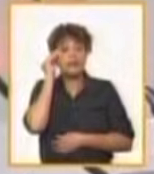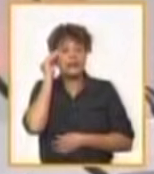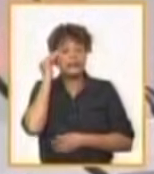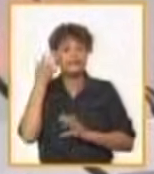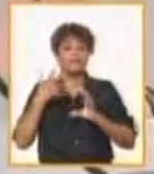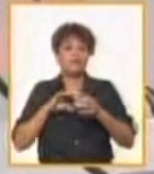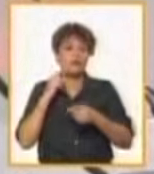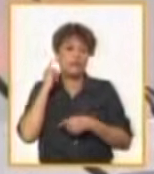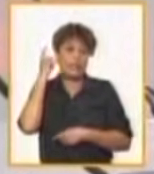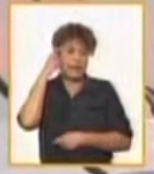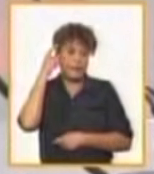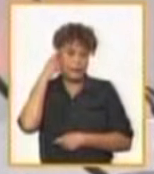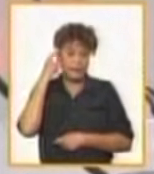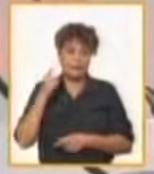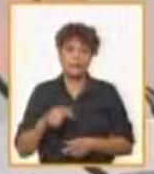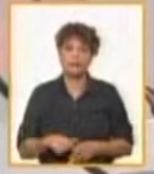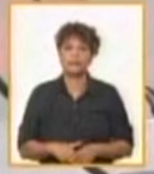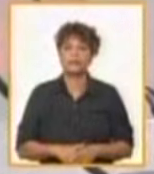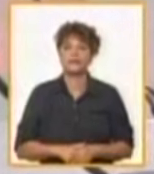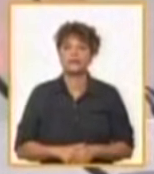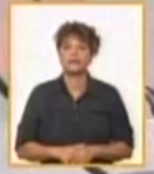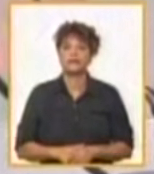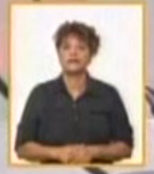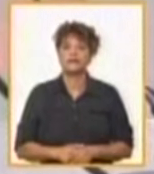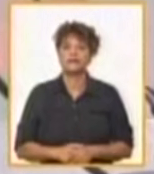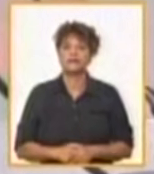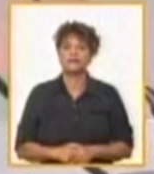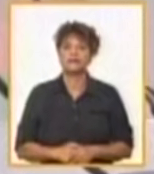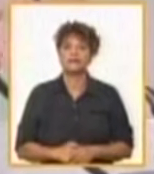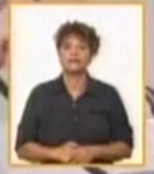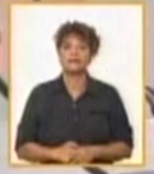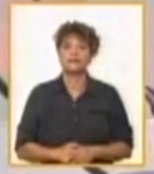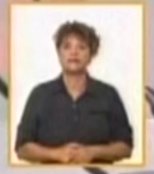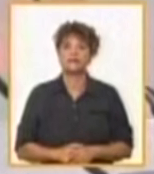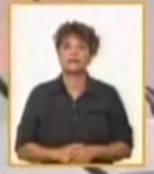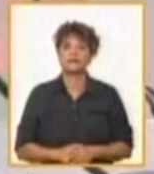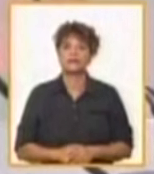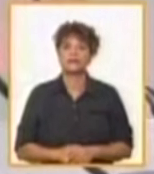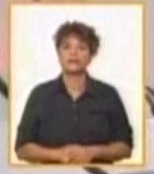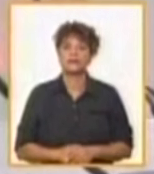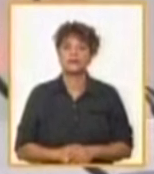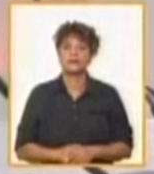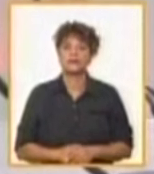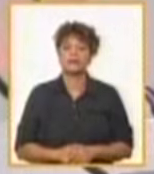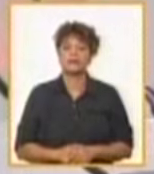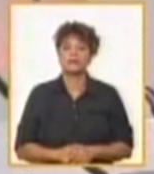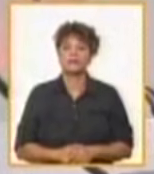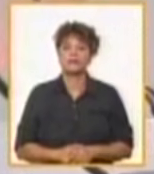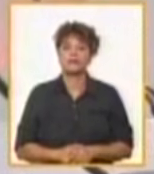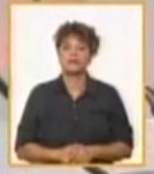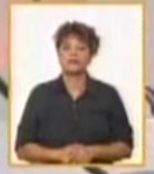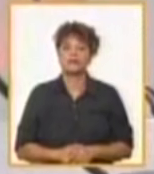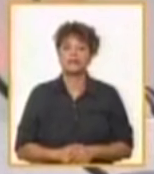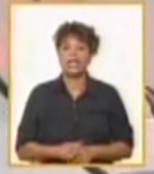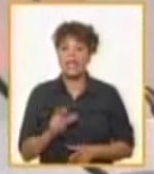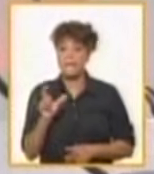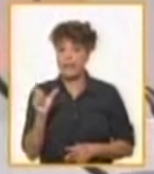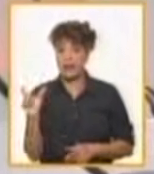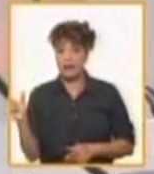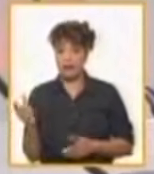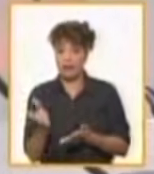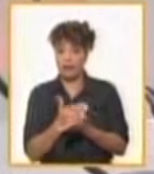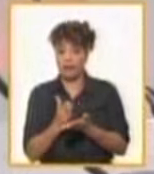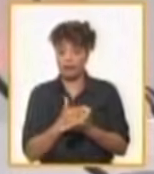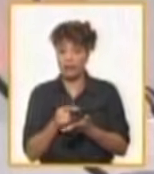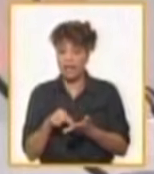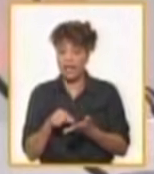de ver el mundo. Una nueva espiritualidad. Una nueva espiritualidad. Porque en Palabras a los intelectuales se trasluce que hay